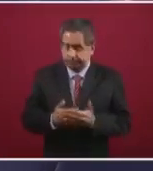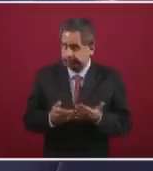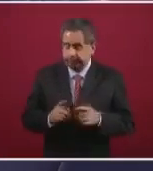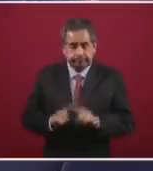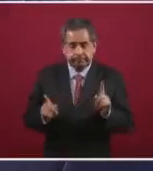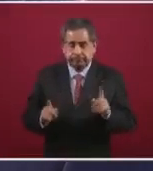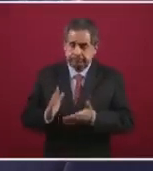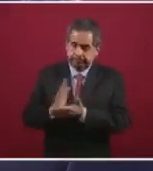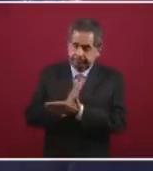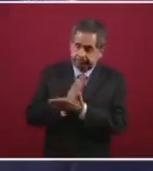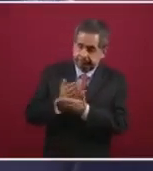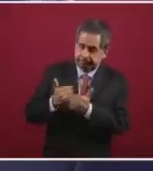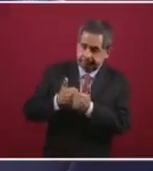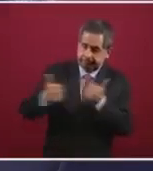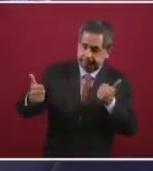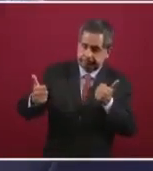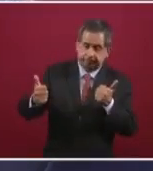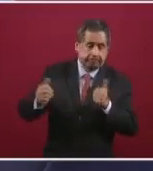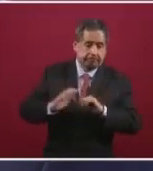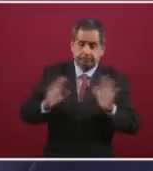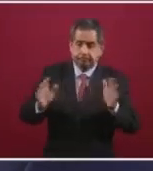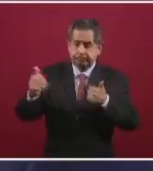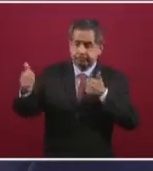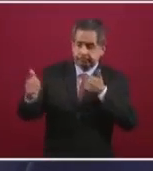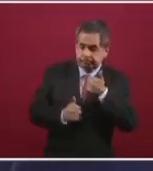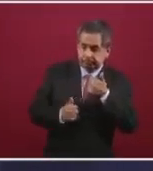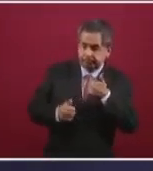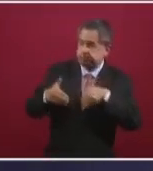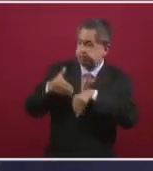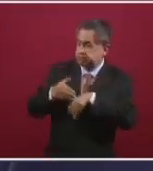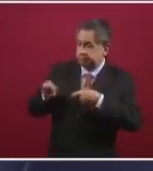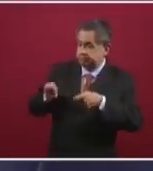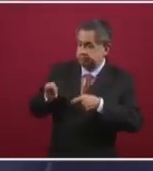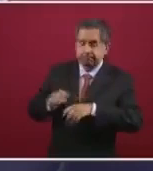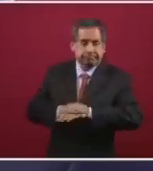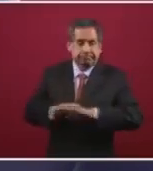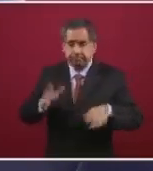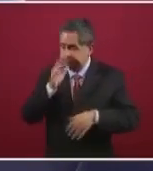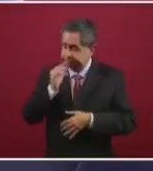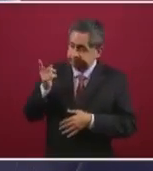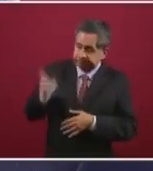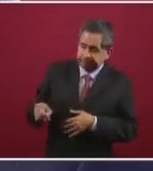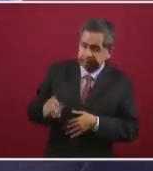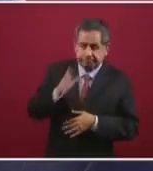Ahora se trata de una institución autónoma, independiente.